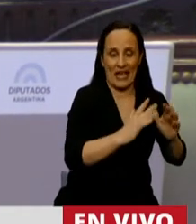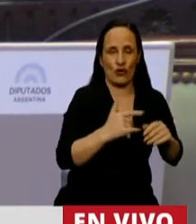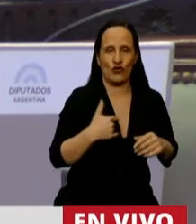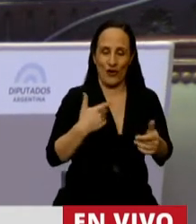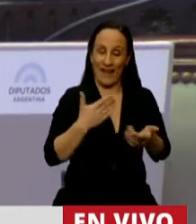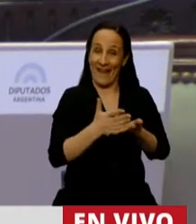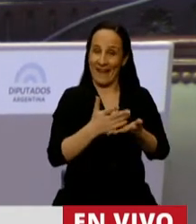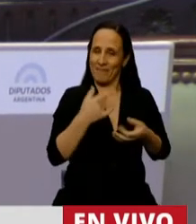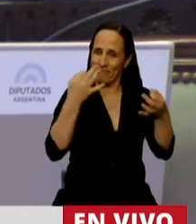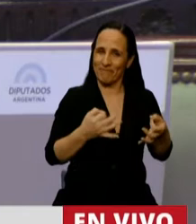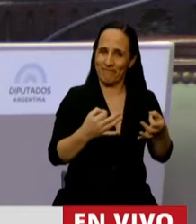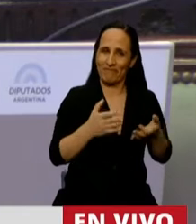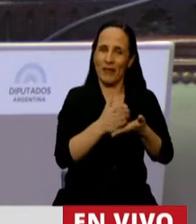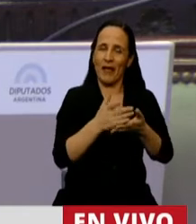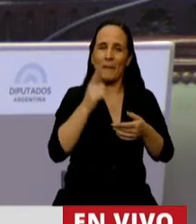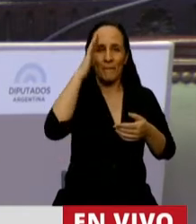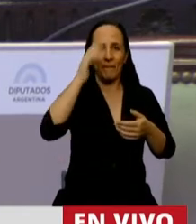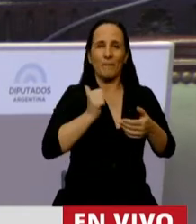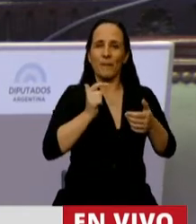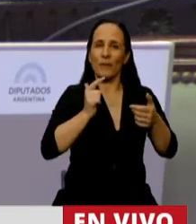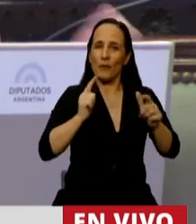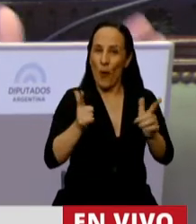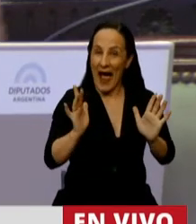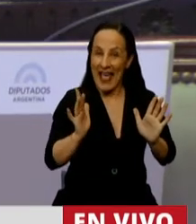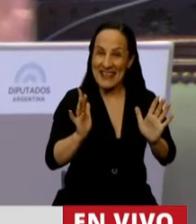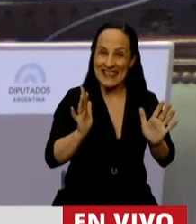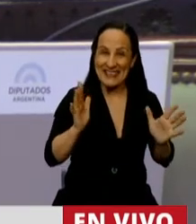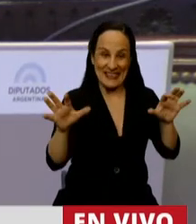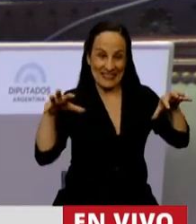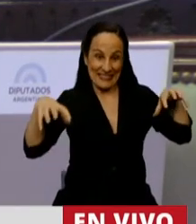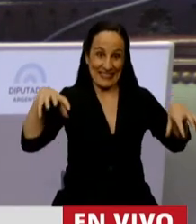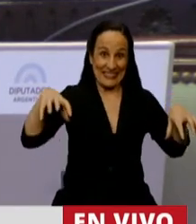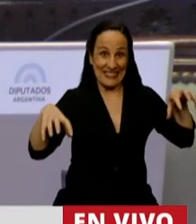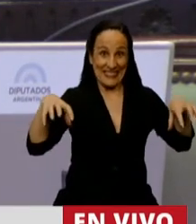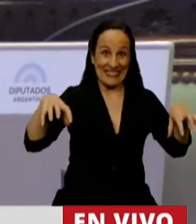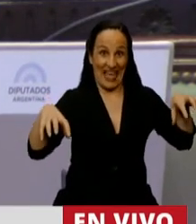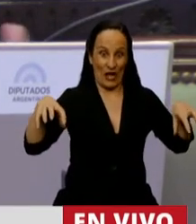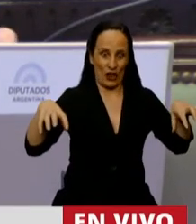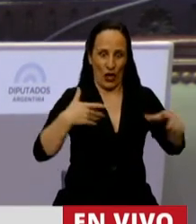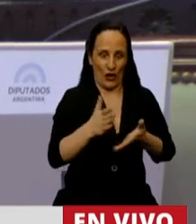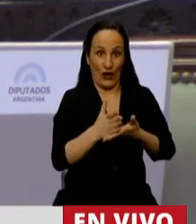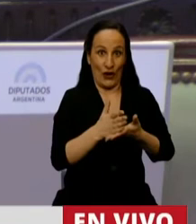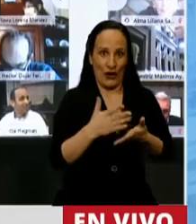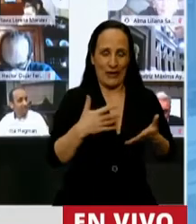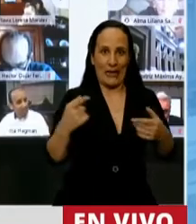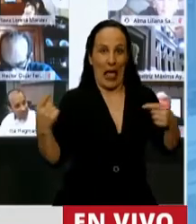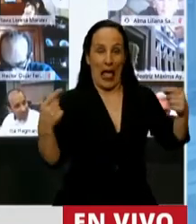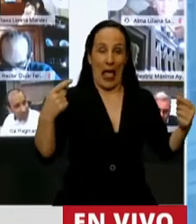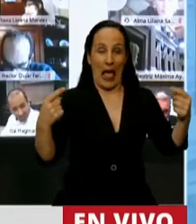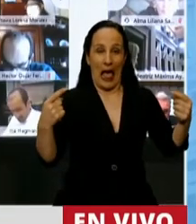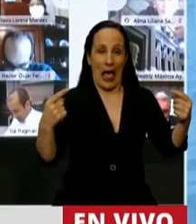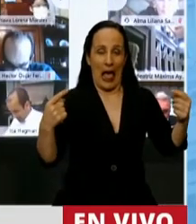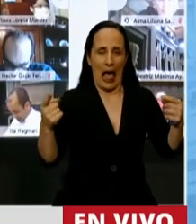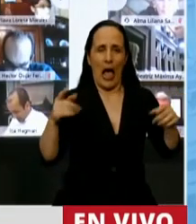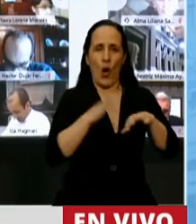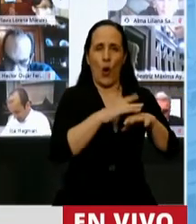Gaza era la zona desmilitarizada entre los dos sectores que en todo caso están continuamente